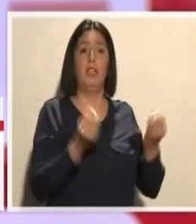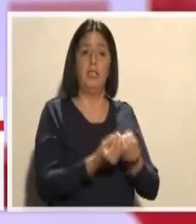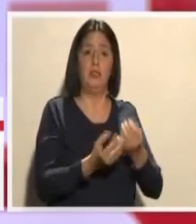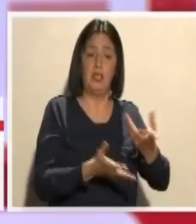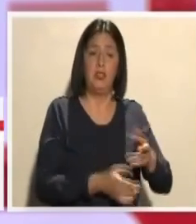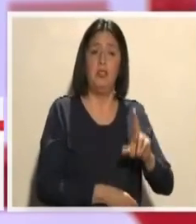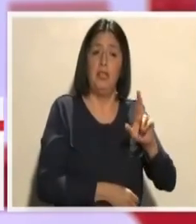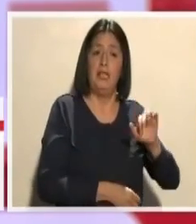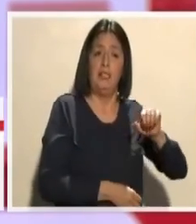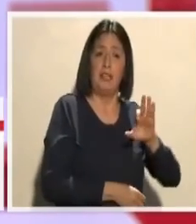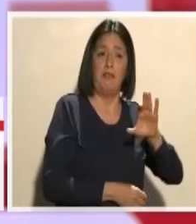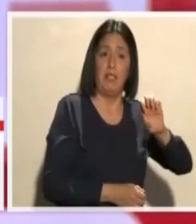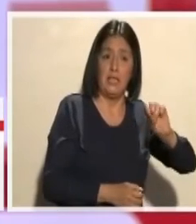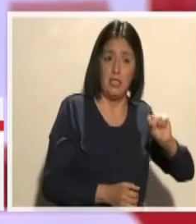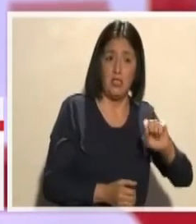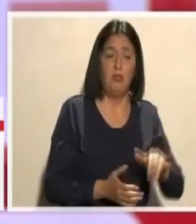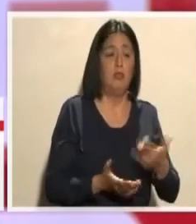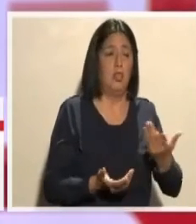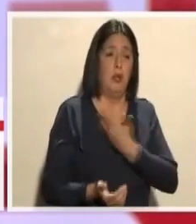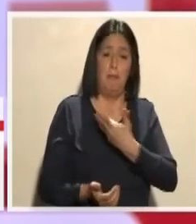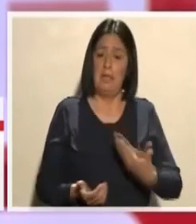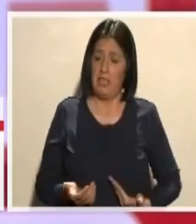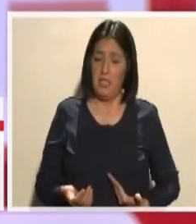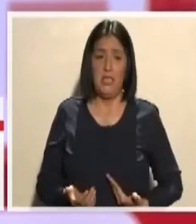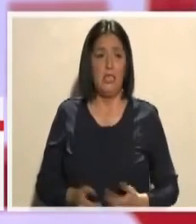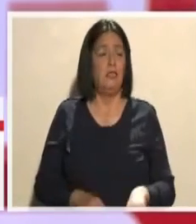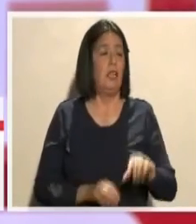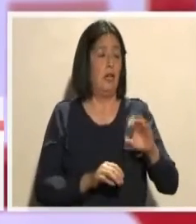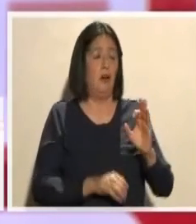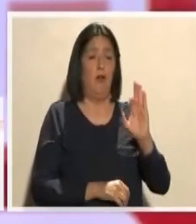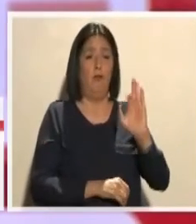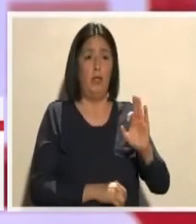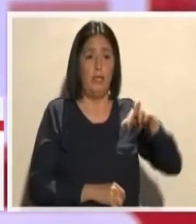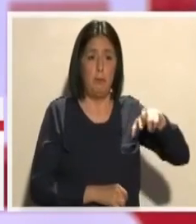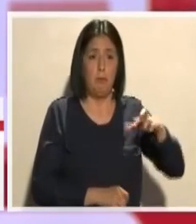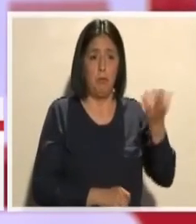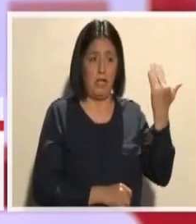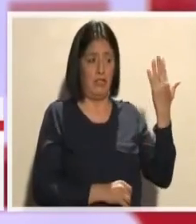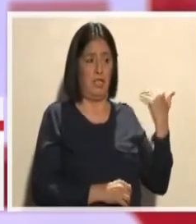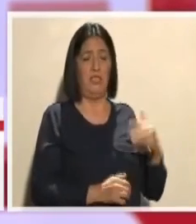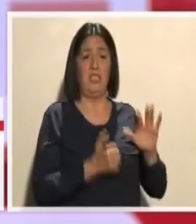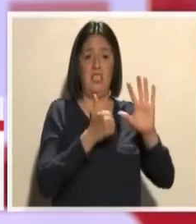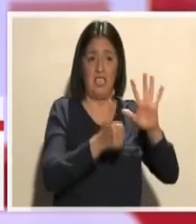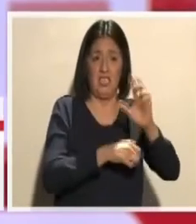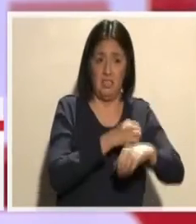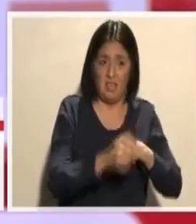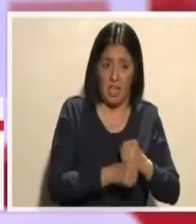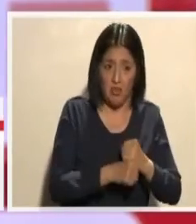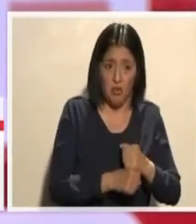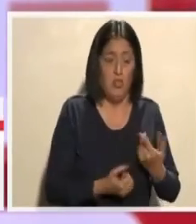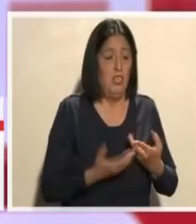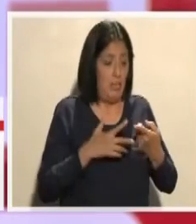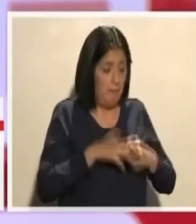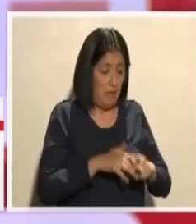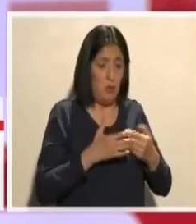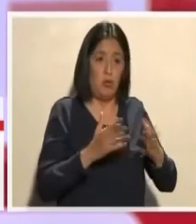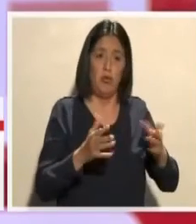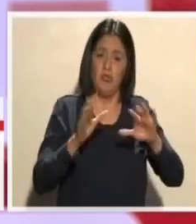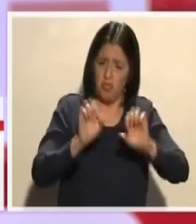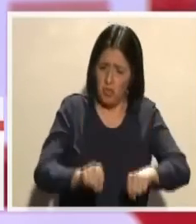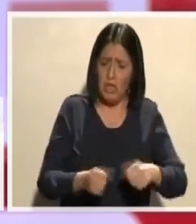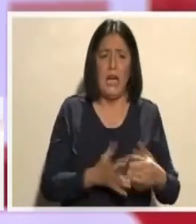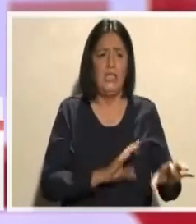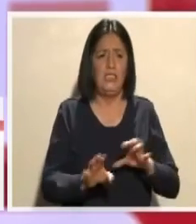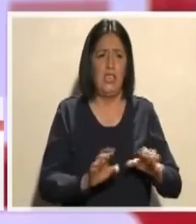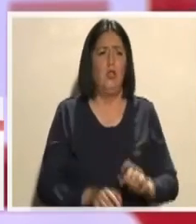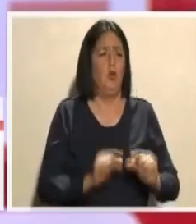Reflexión Democrática. Soy presidenta del partido Fuerza Popular desde hace 6 años y desde su creación aspiré a construir un